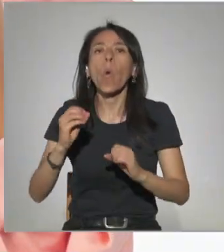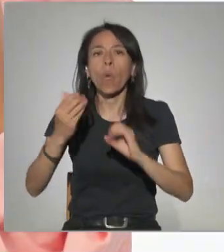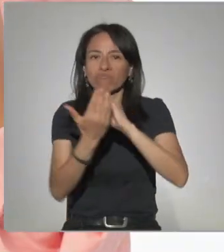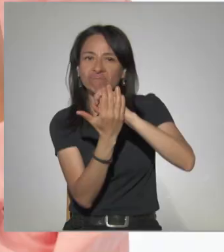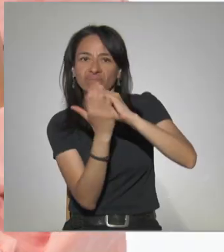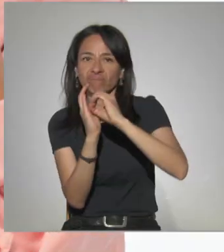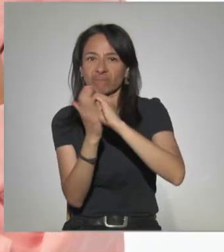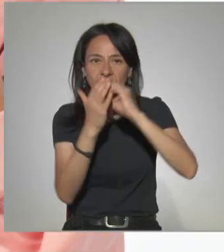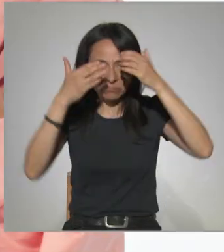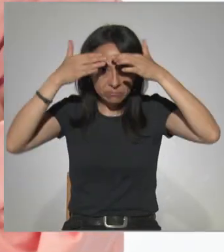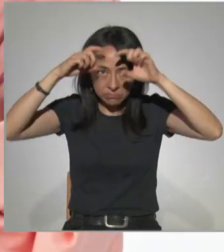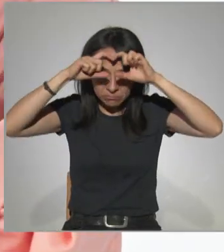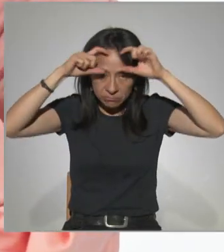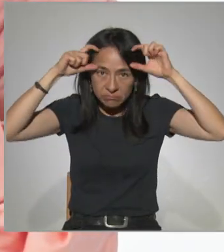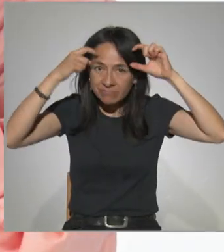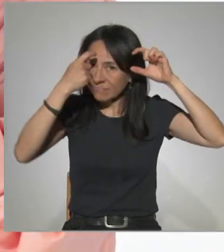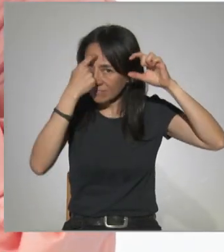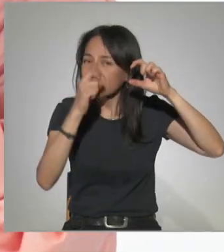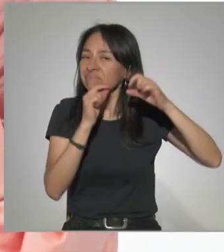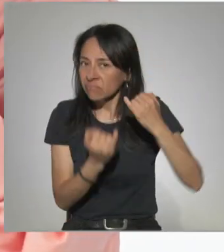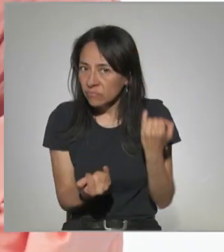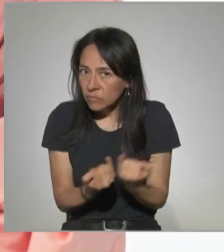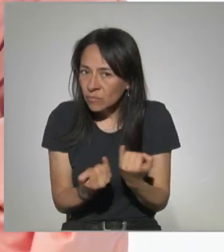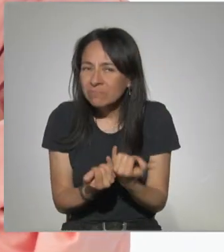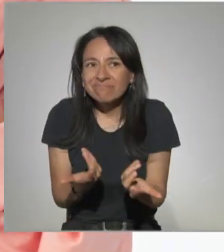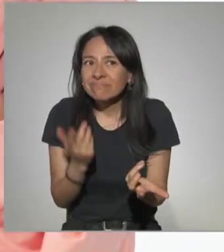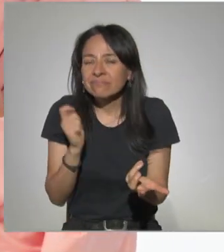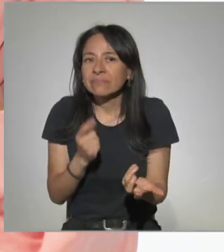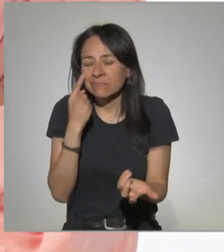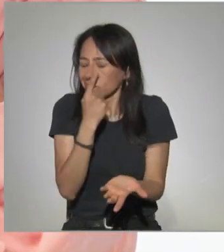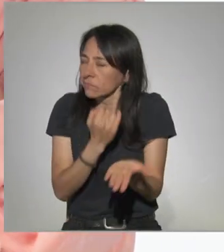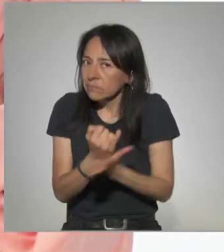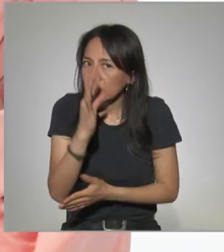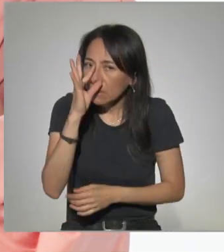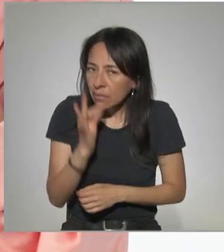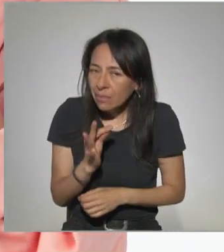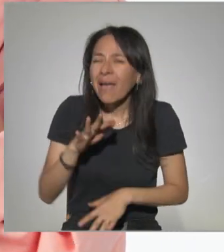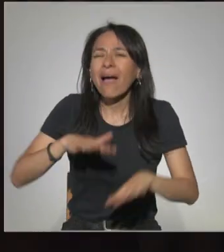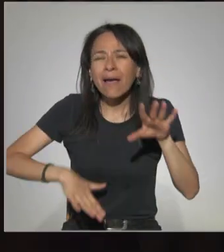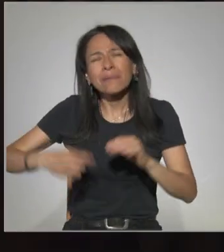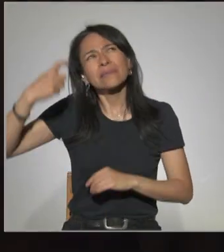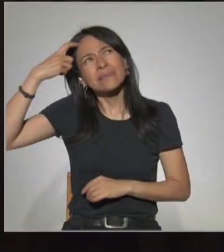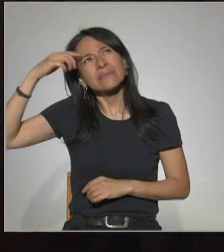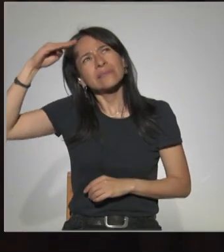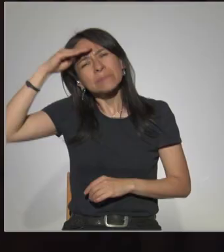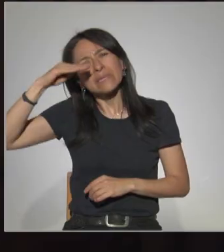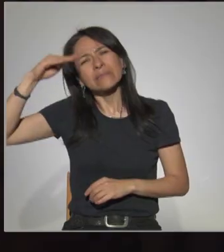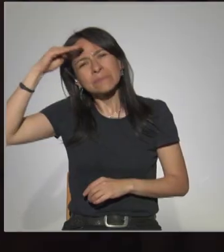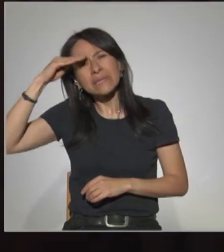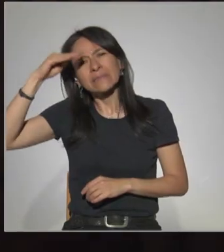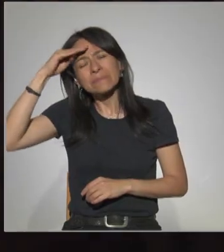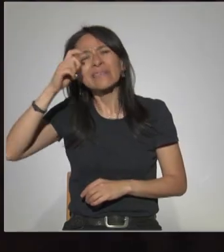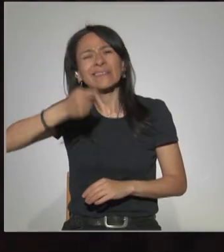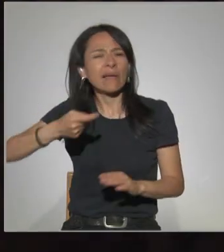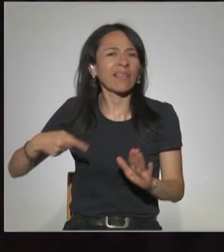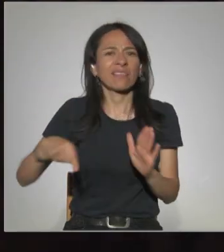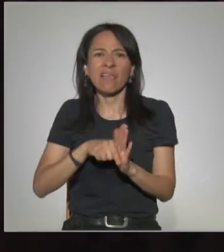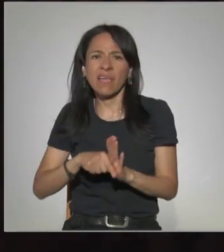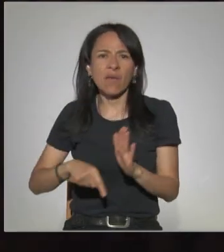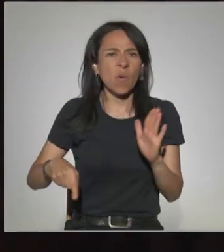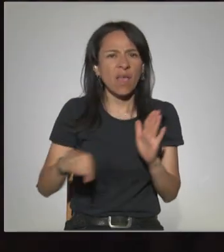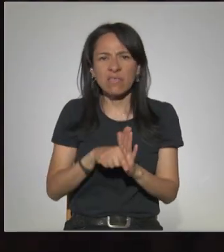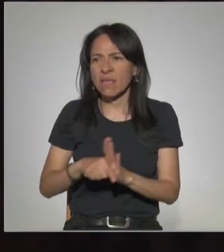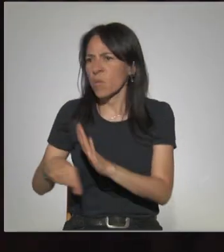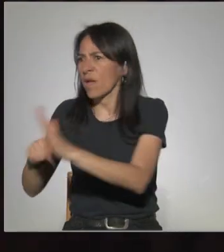de decisiones porque como tenemos estos pensamientos a veces de negatividad y entonces vemos todo mal, no